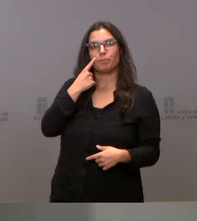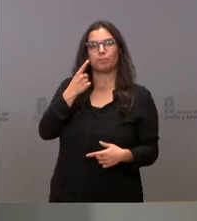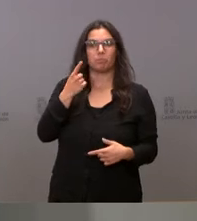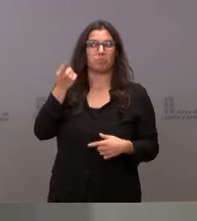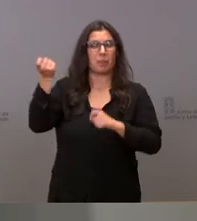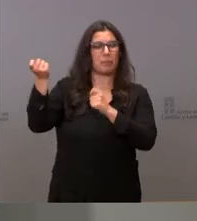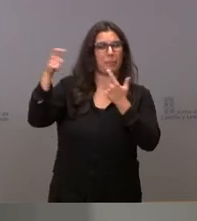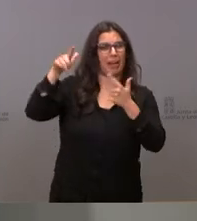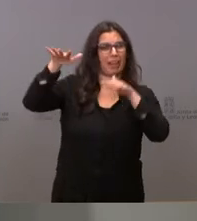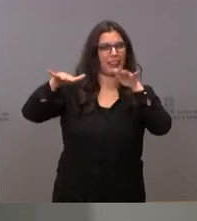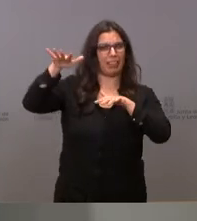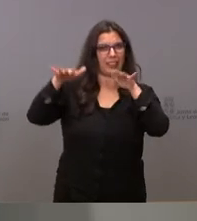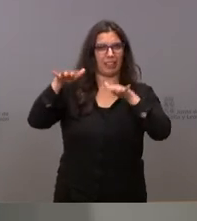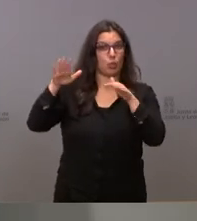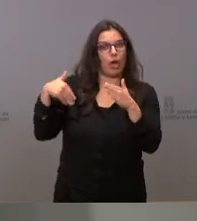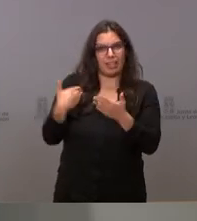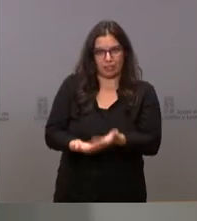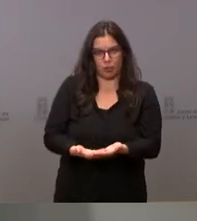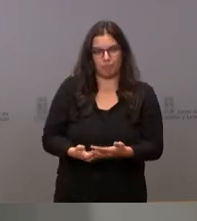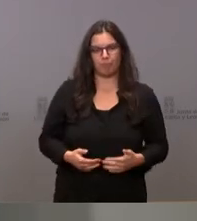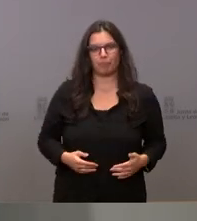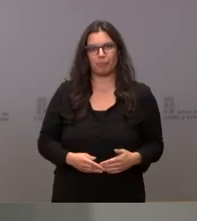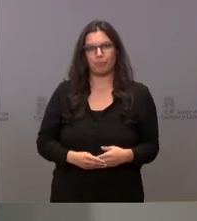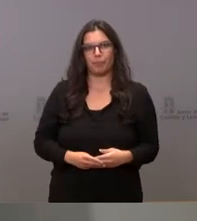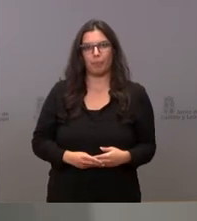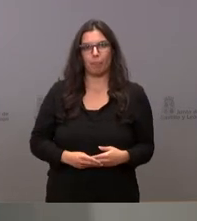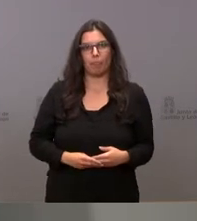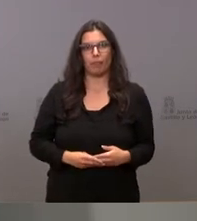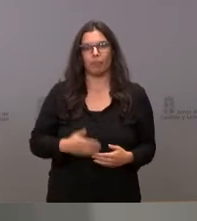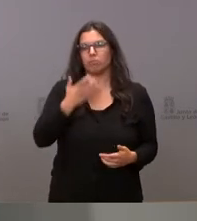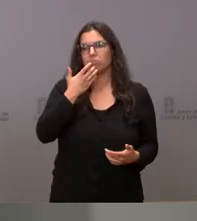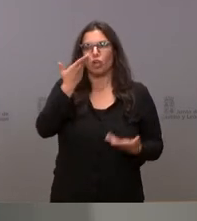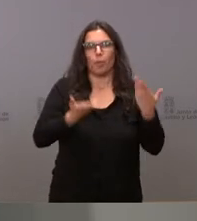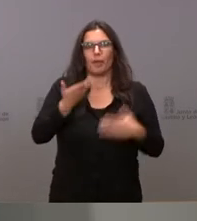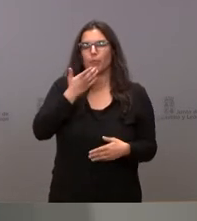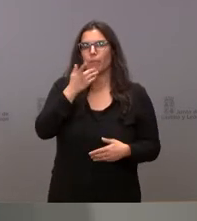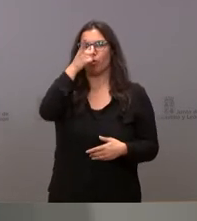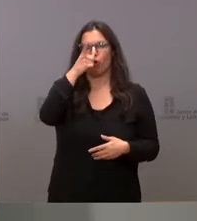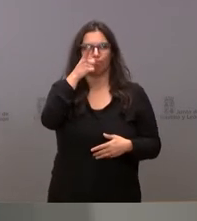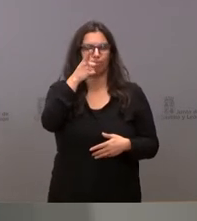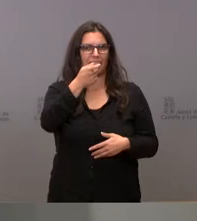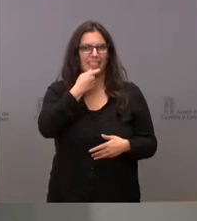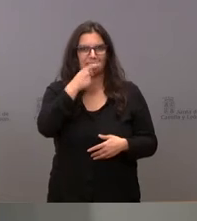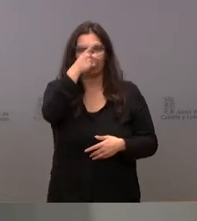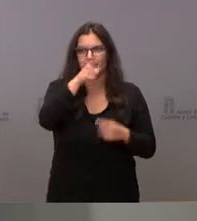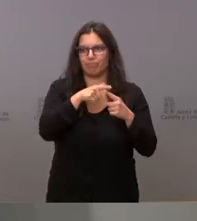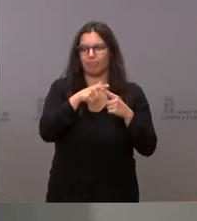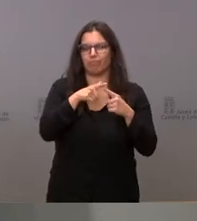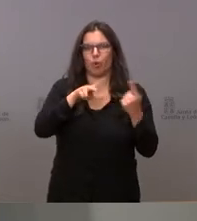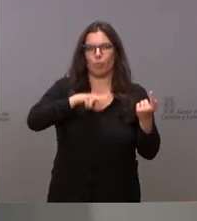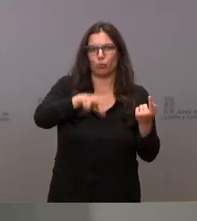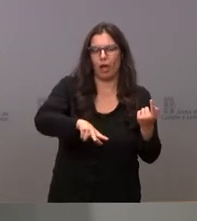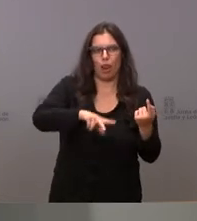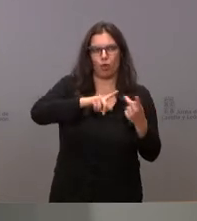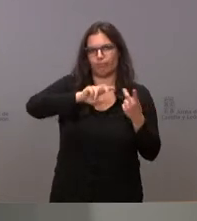bastante parejo hasta este momento, respecto a otros países como, por ejemplo, Reino Unido o Portugal o en otros países.